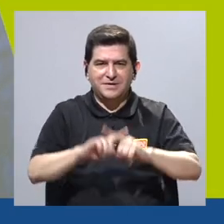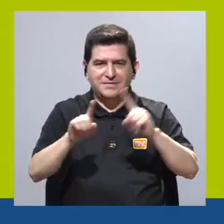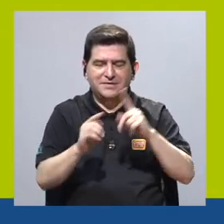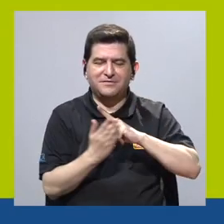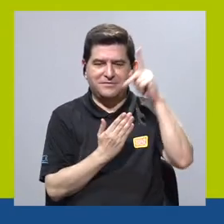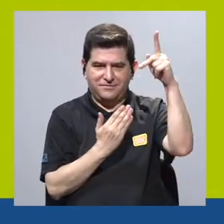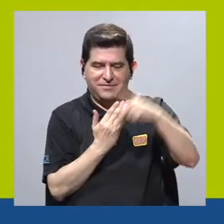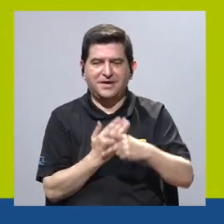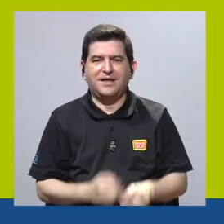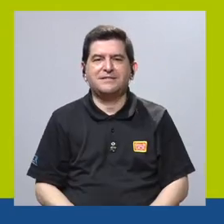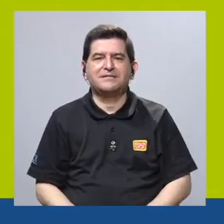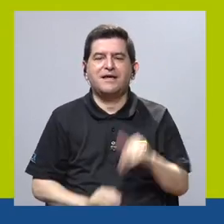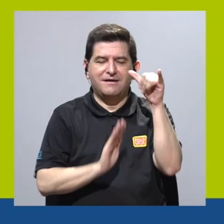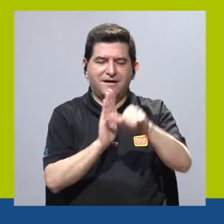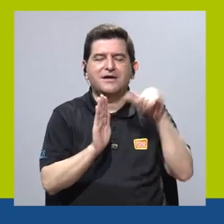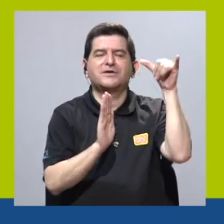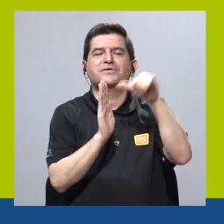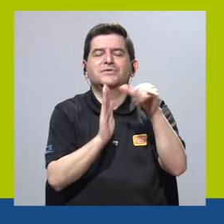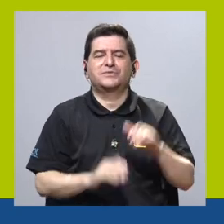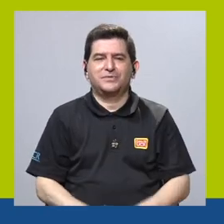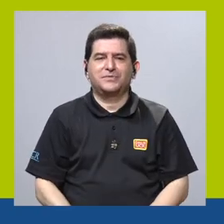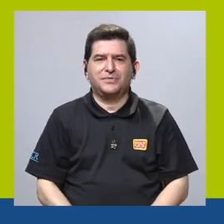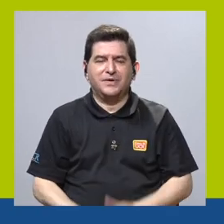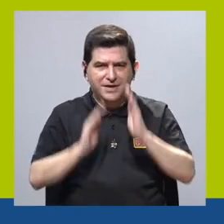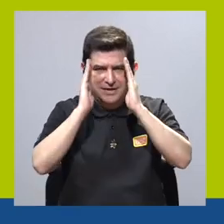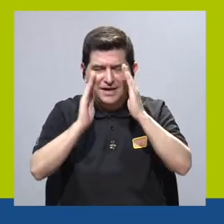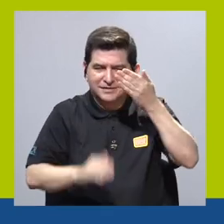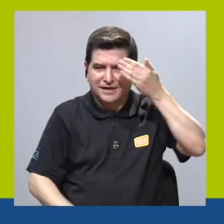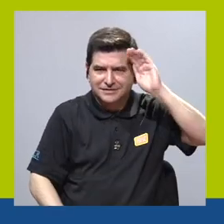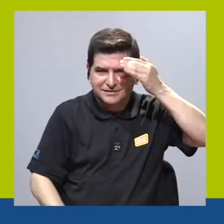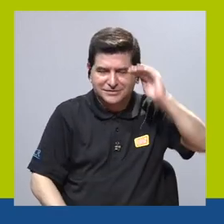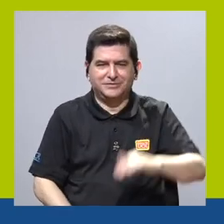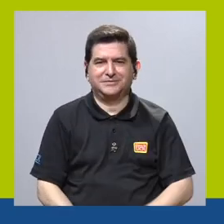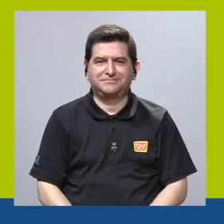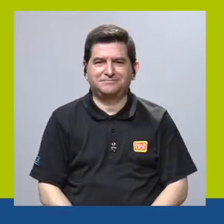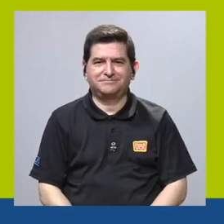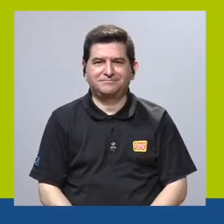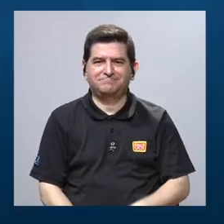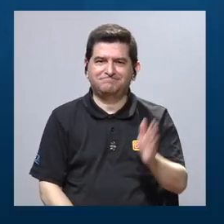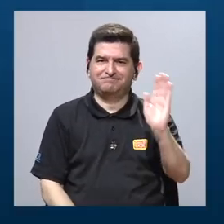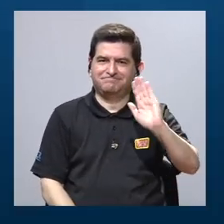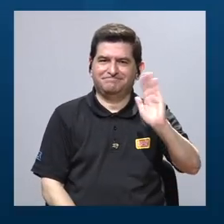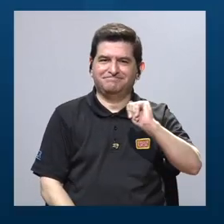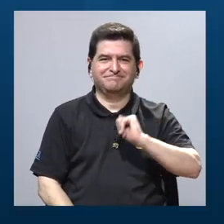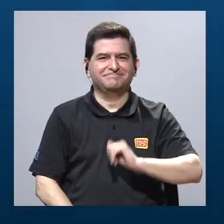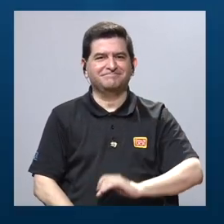en nuestro canal de YouTube y seguirnos en nuestra página de Facebook. Hasta la próxima.